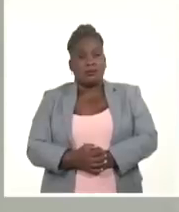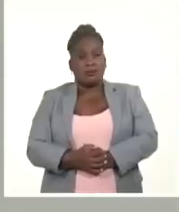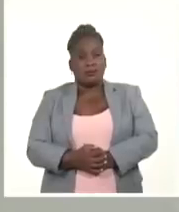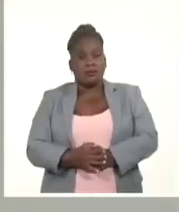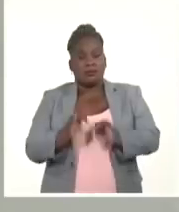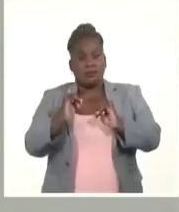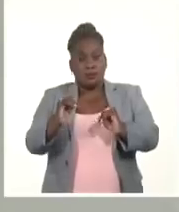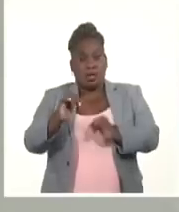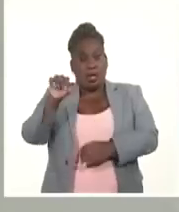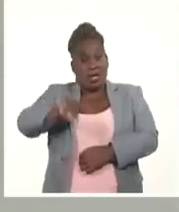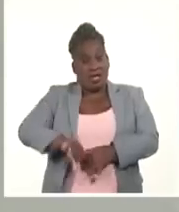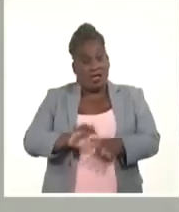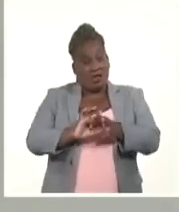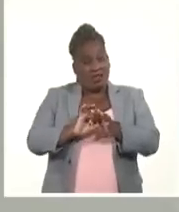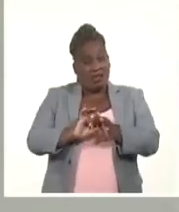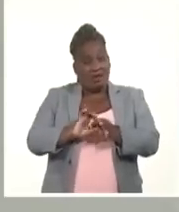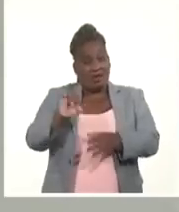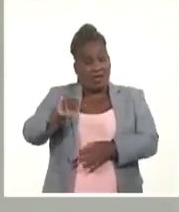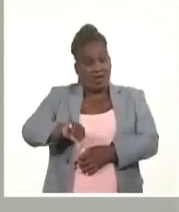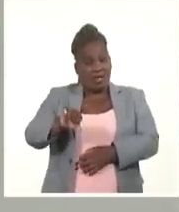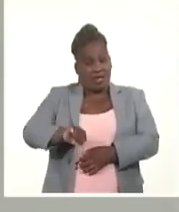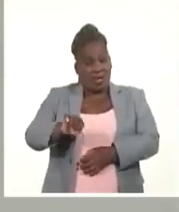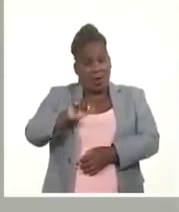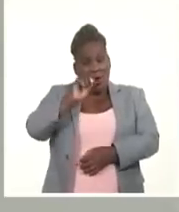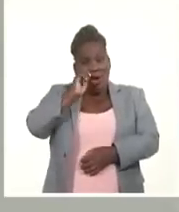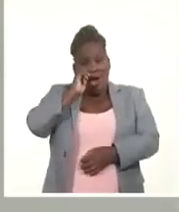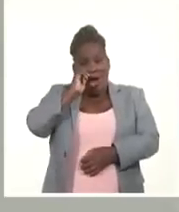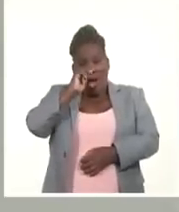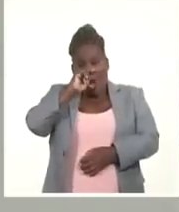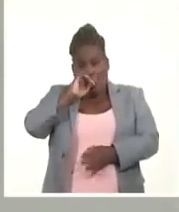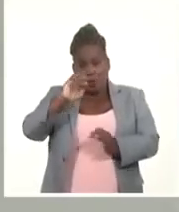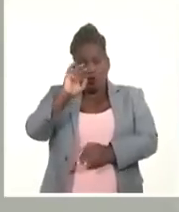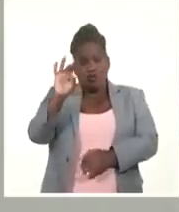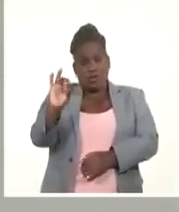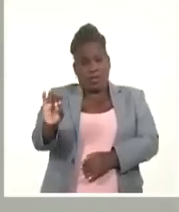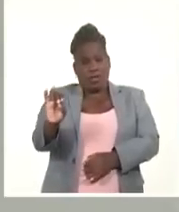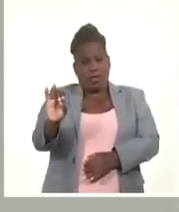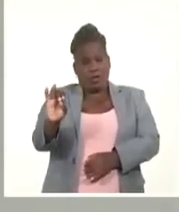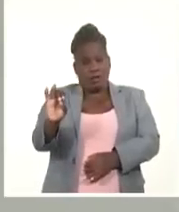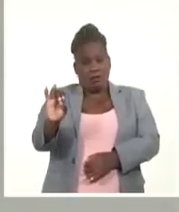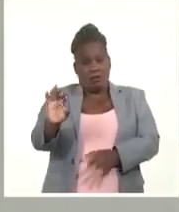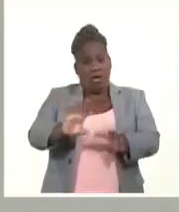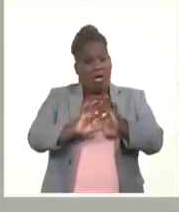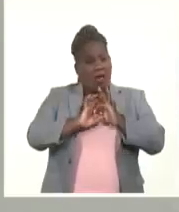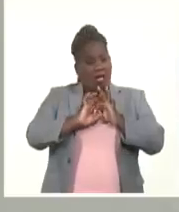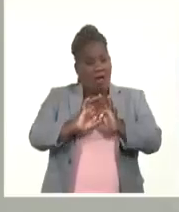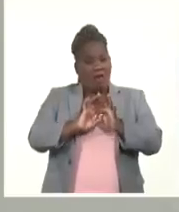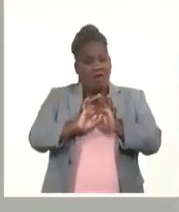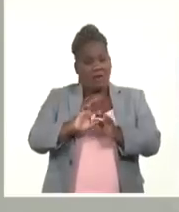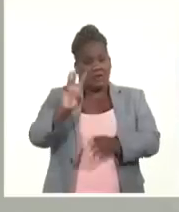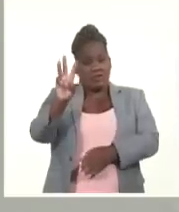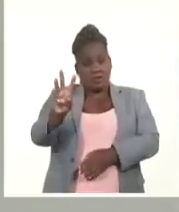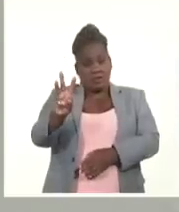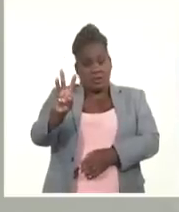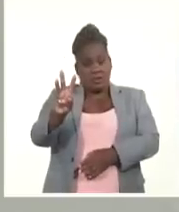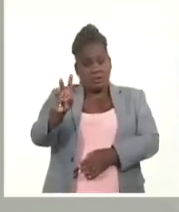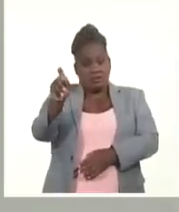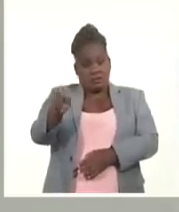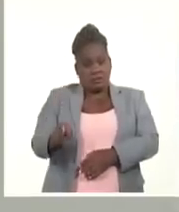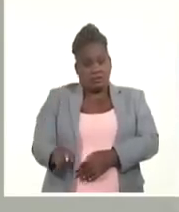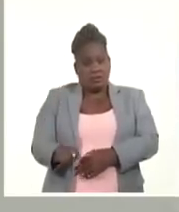Reportados de críticos entre los adultos, tenemos 7 pacientes, y reportados de grave, 3 pacientes. El